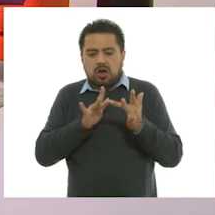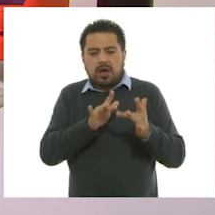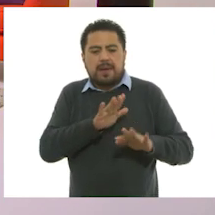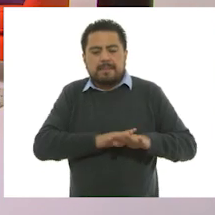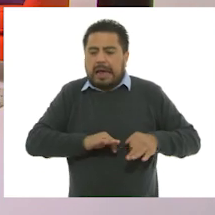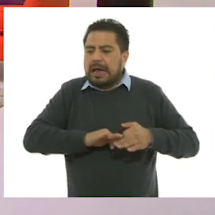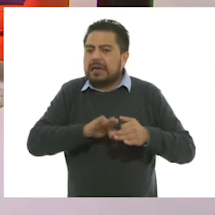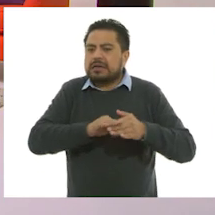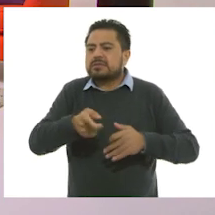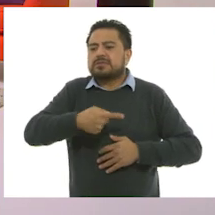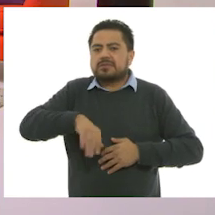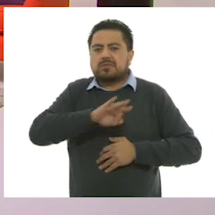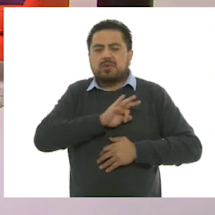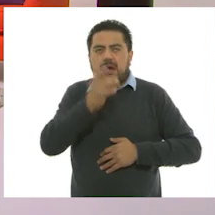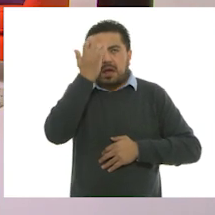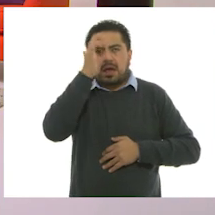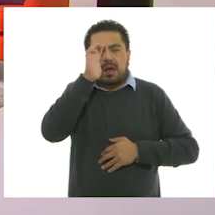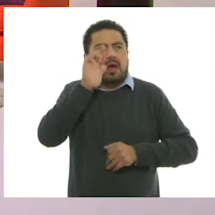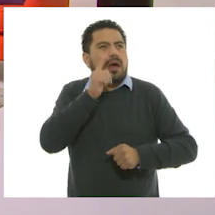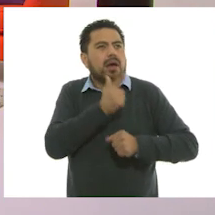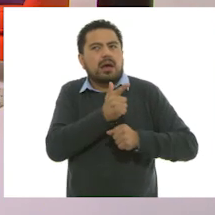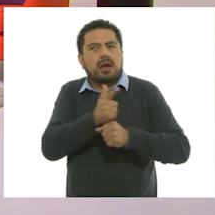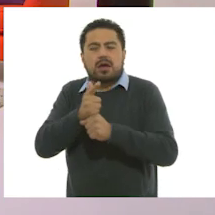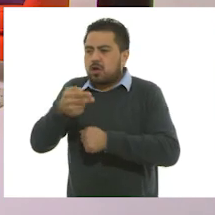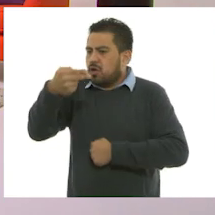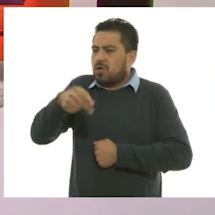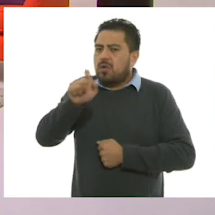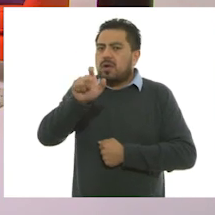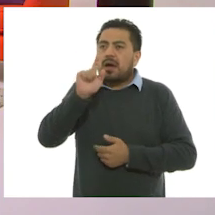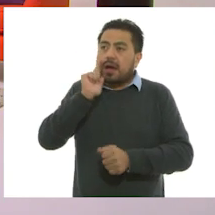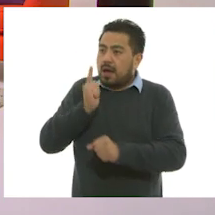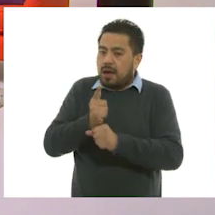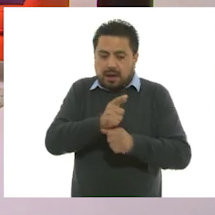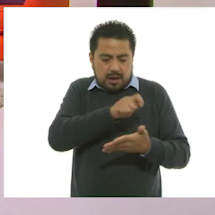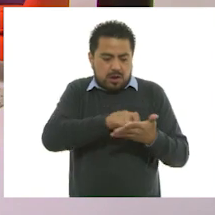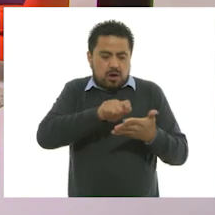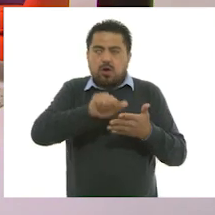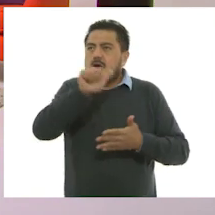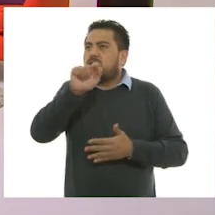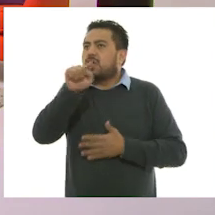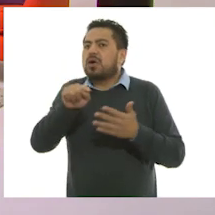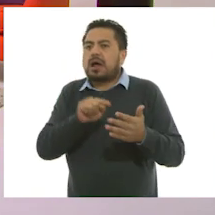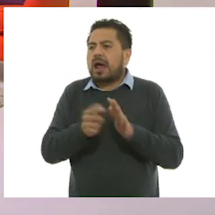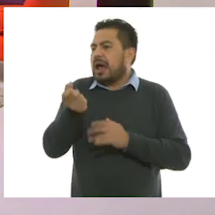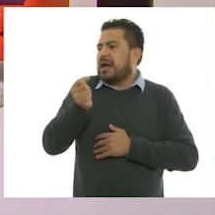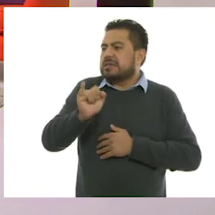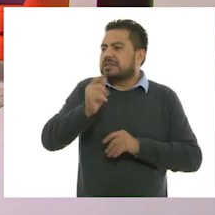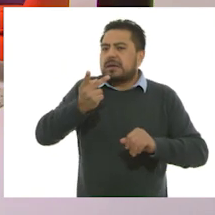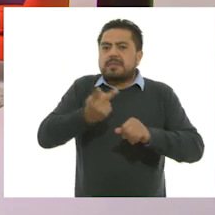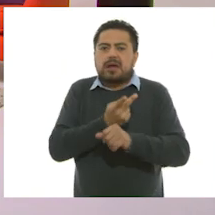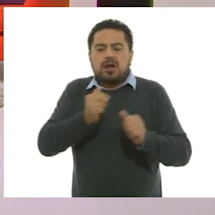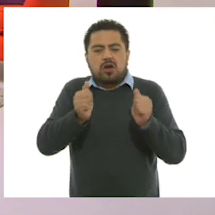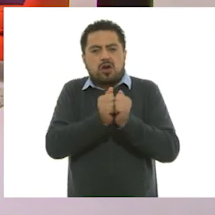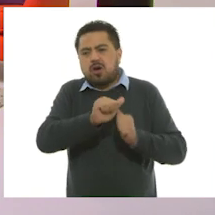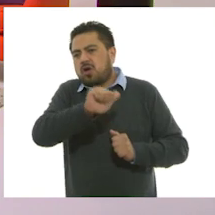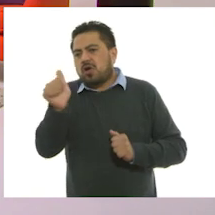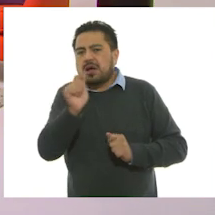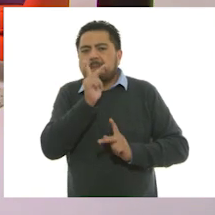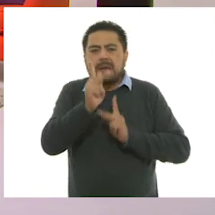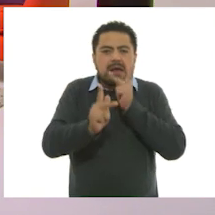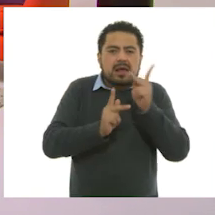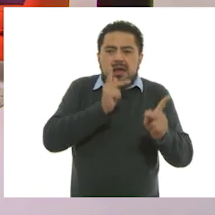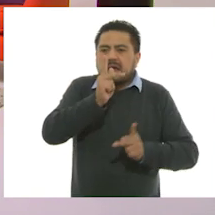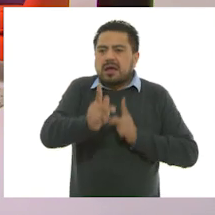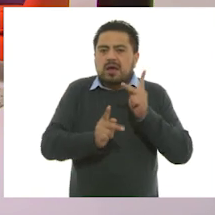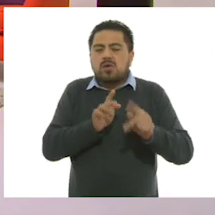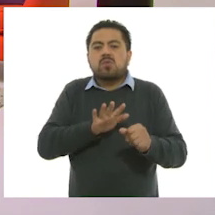constante, va a poder ir reconociendo su nombre cuando lo vea escrito en otra parte. Y así también ocurrirá con otras palabras de las